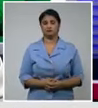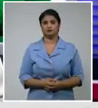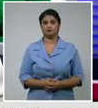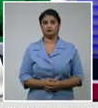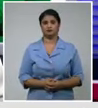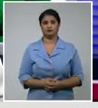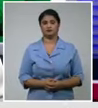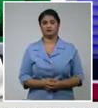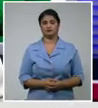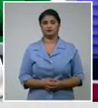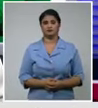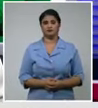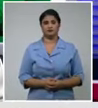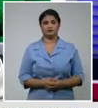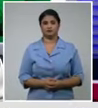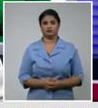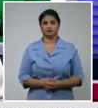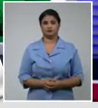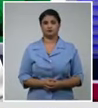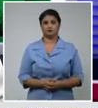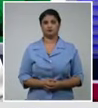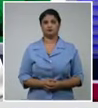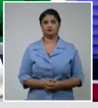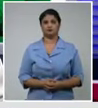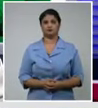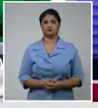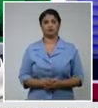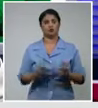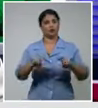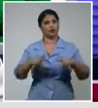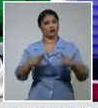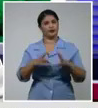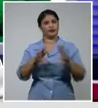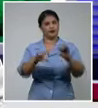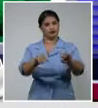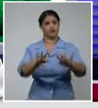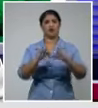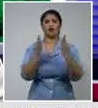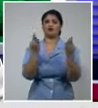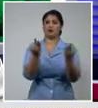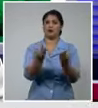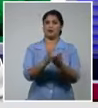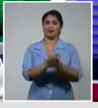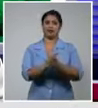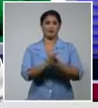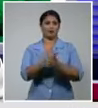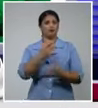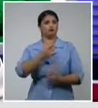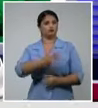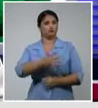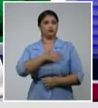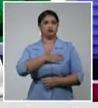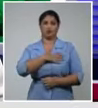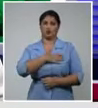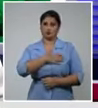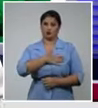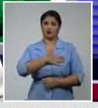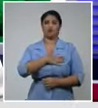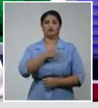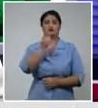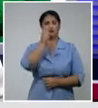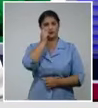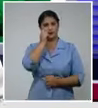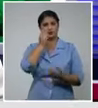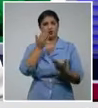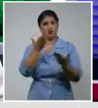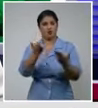a pesar de las maniobras que se aplicaron. Lamentablemente este paciente fallece. Damos nuevamente las condolencias